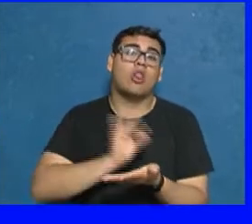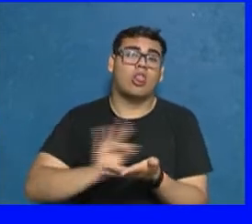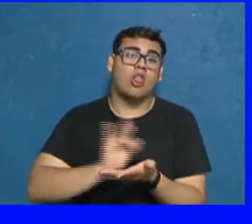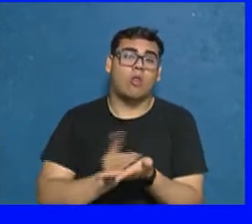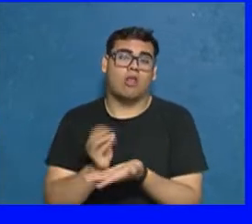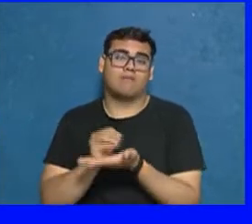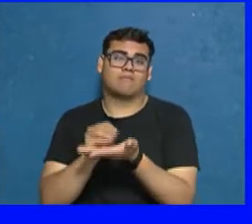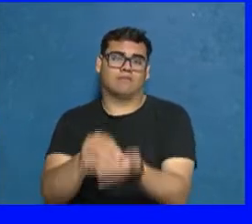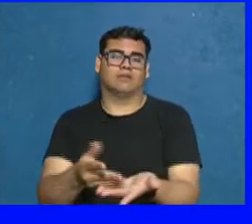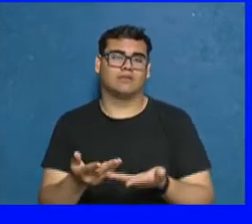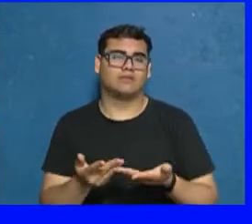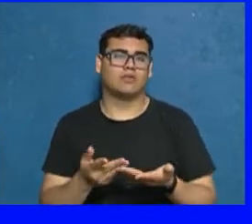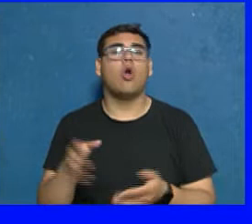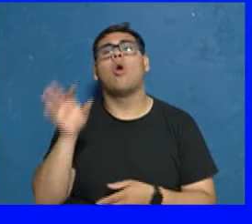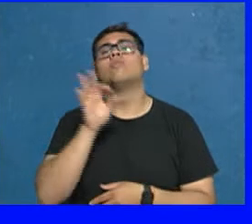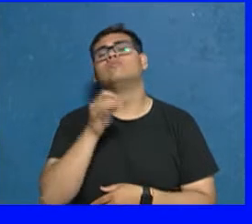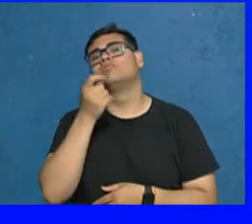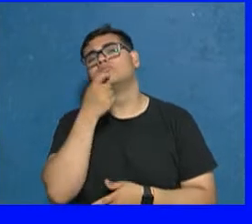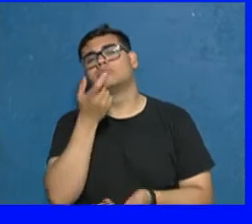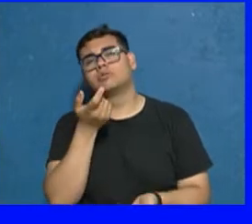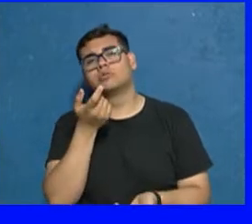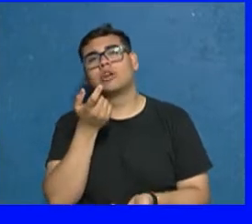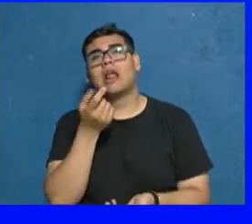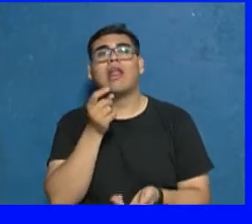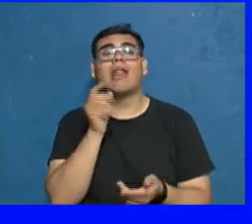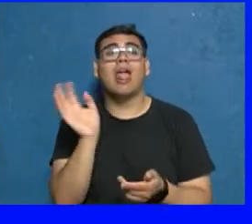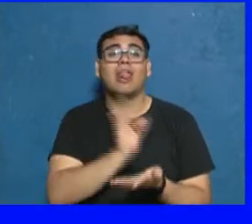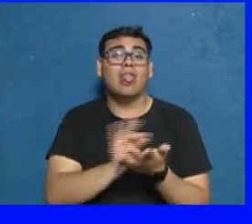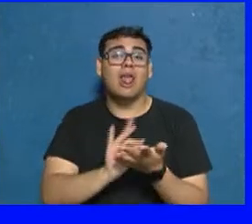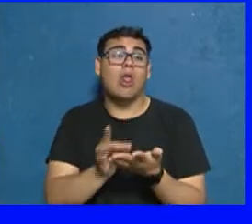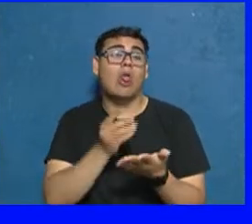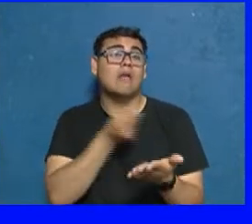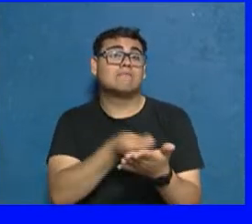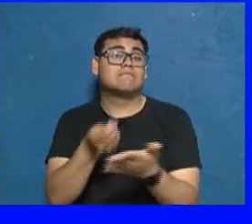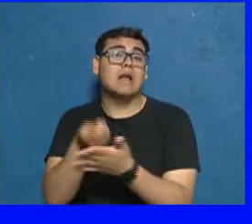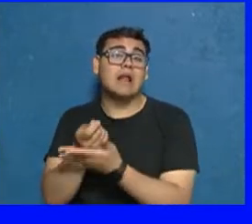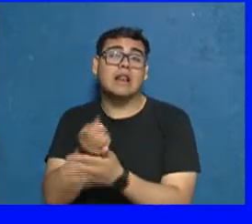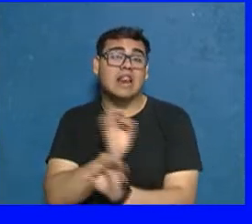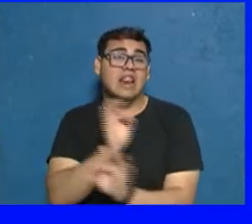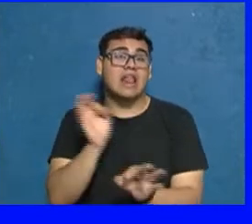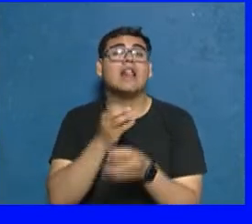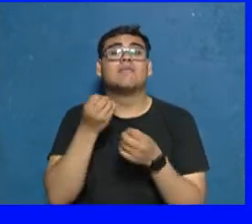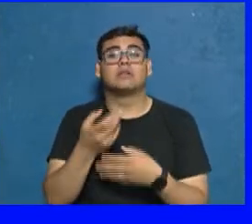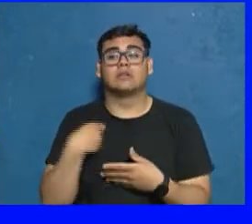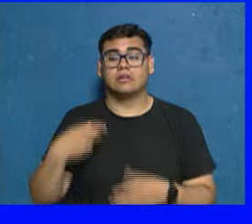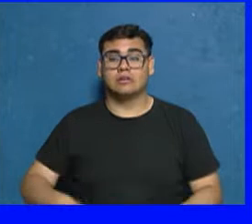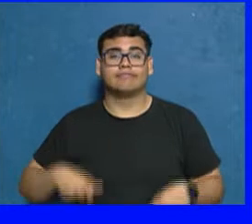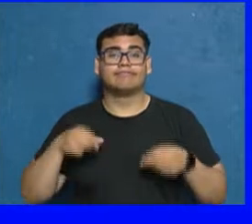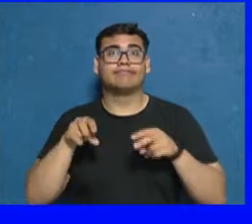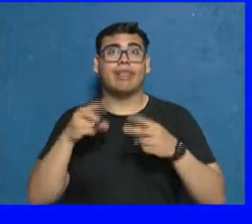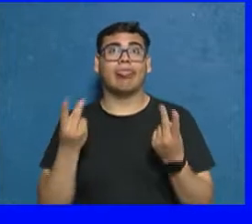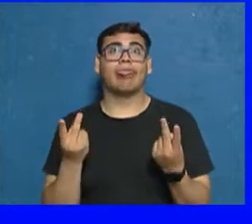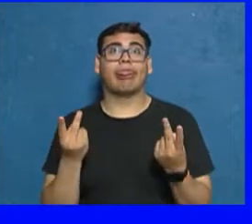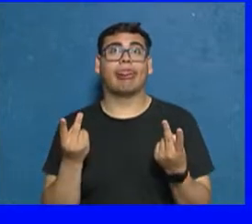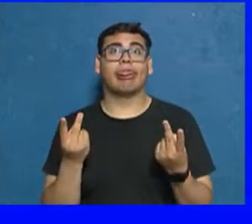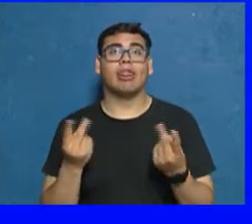pagar esas que ya tiene, o porque directamente dejó de pagar todas las deudas porque no tiene con qué hacerlo. En la